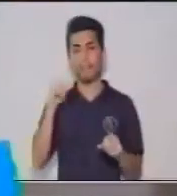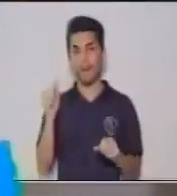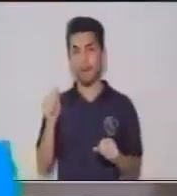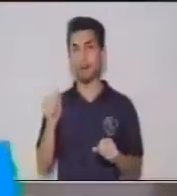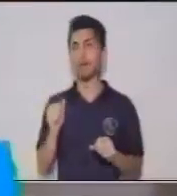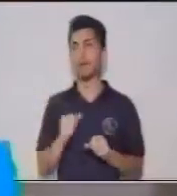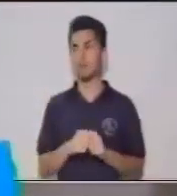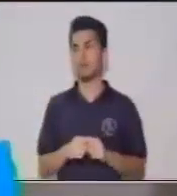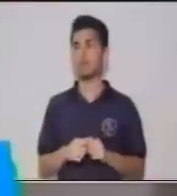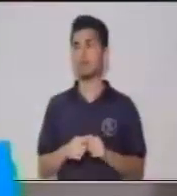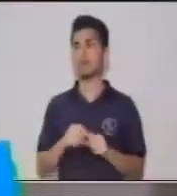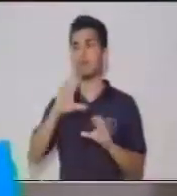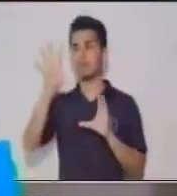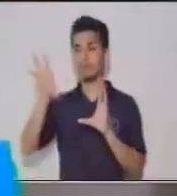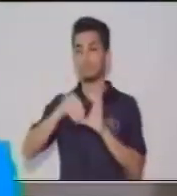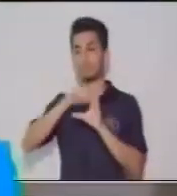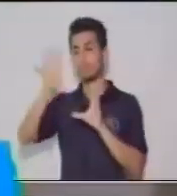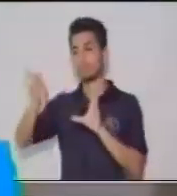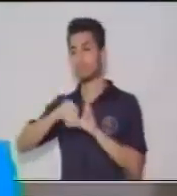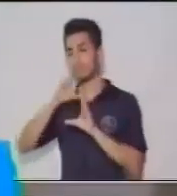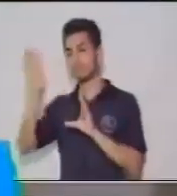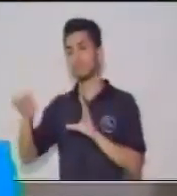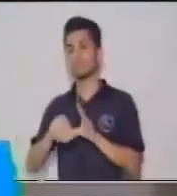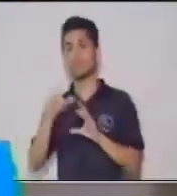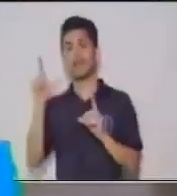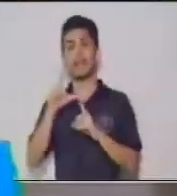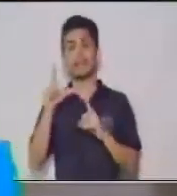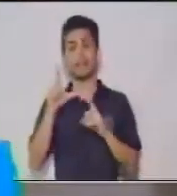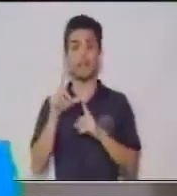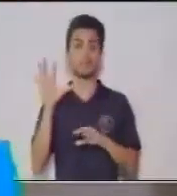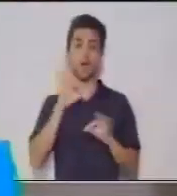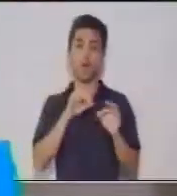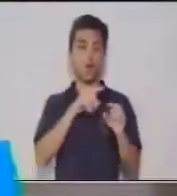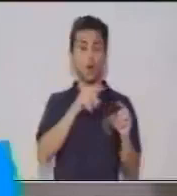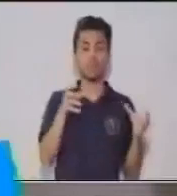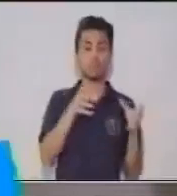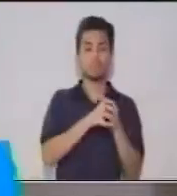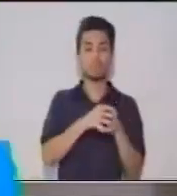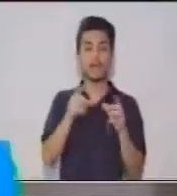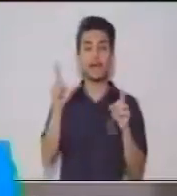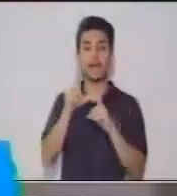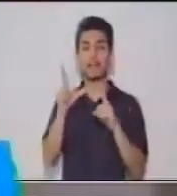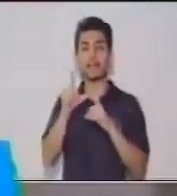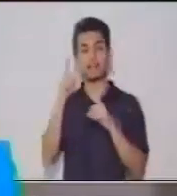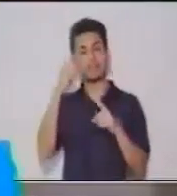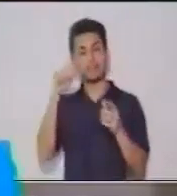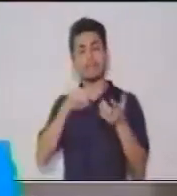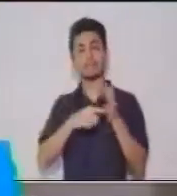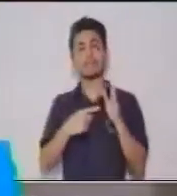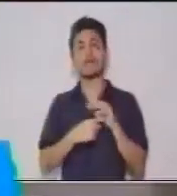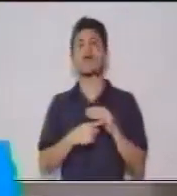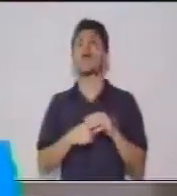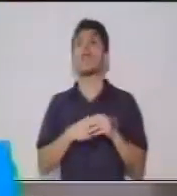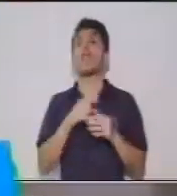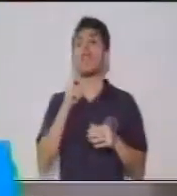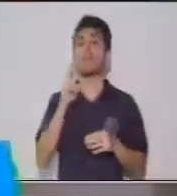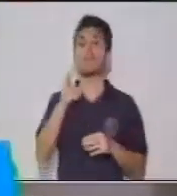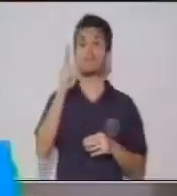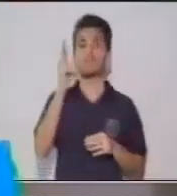morfema se van a agregar letras o el conjunto de letras que sí van a significar lo